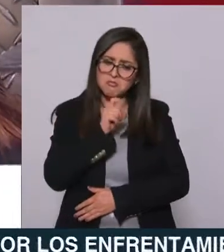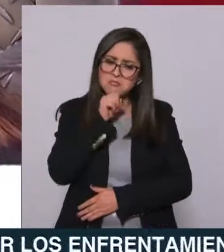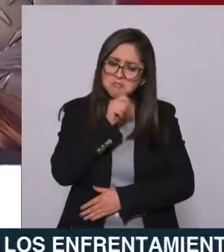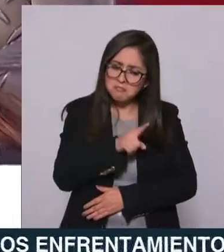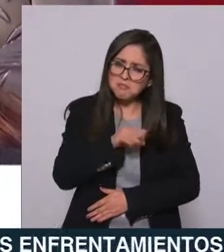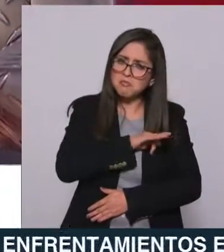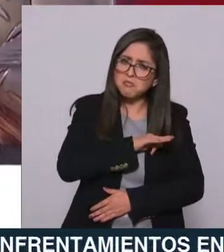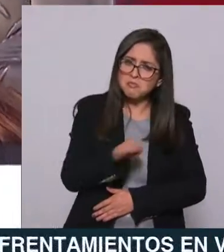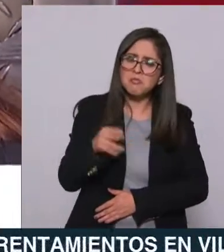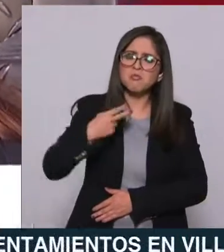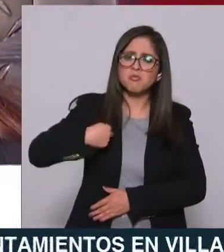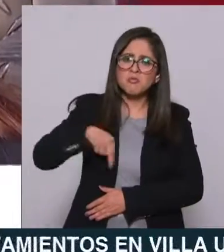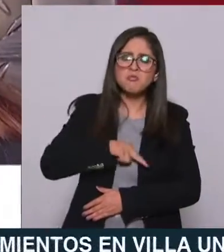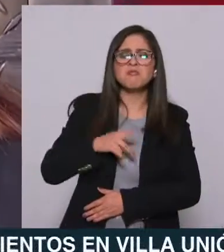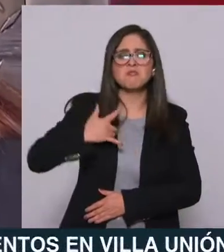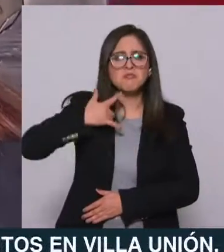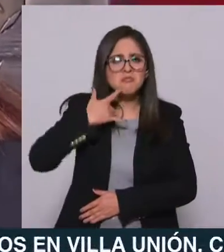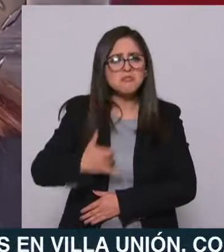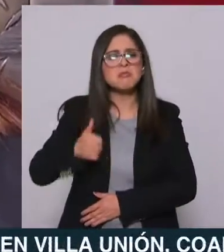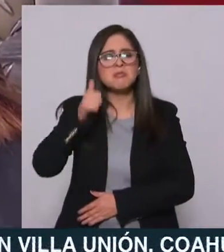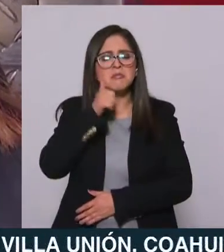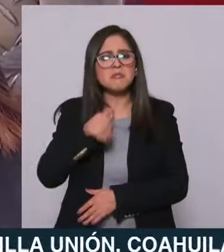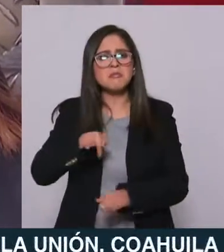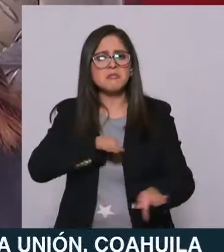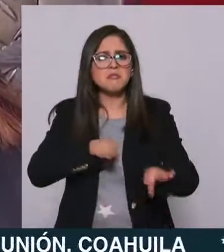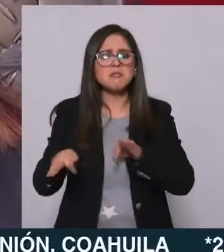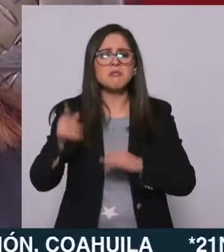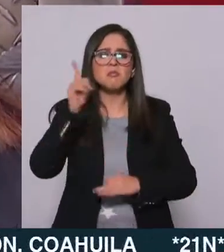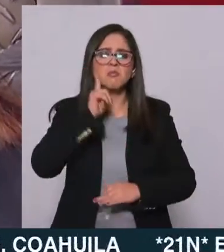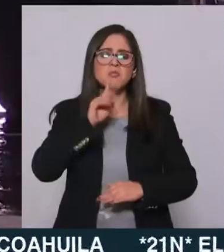Somos luchonas, somos mamás trabajadoras, mamás